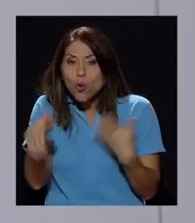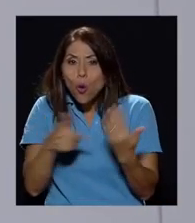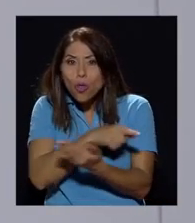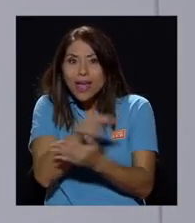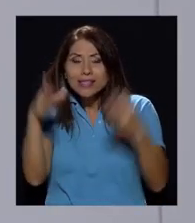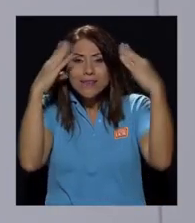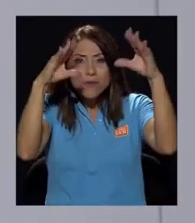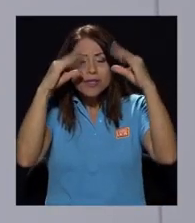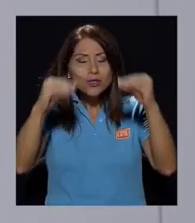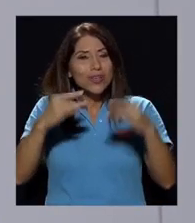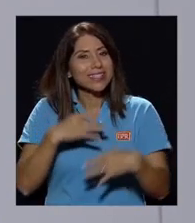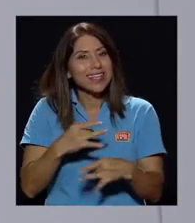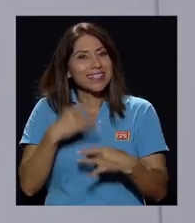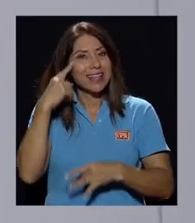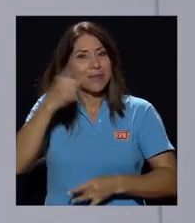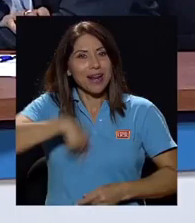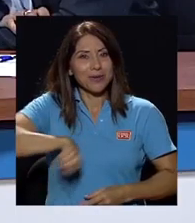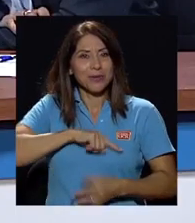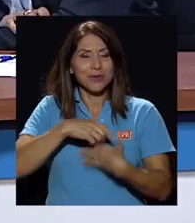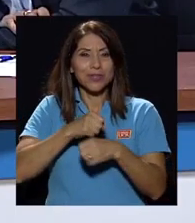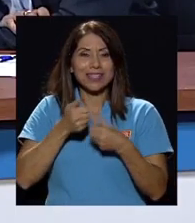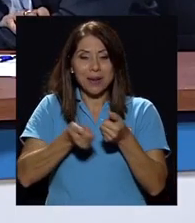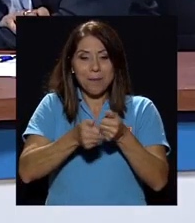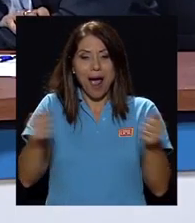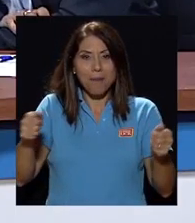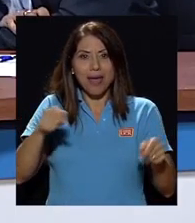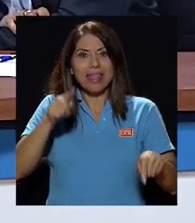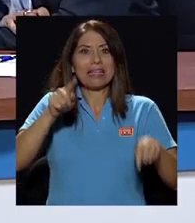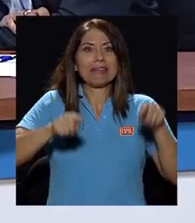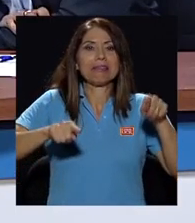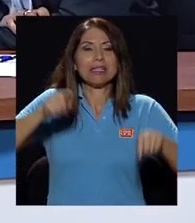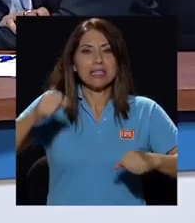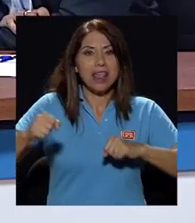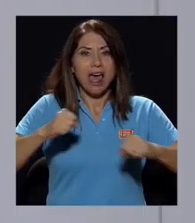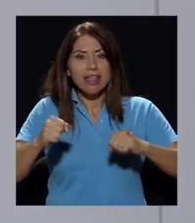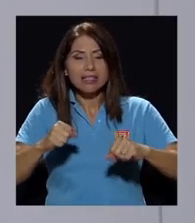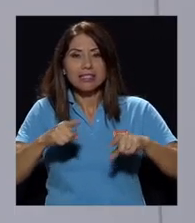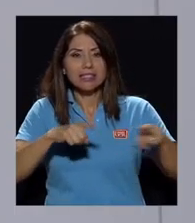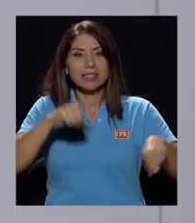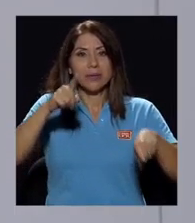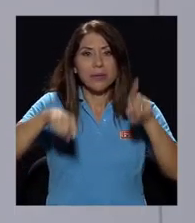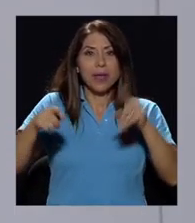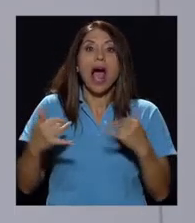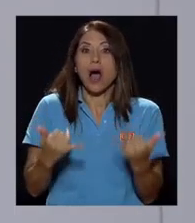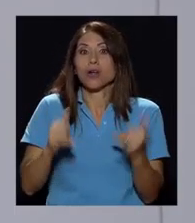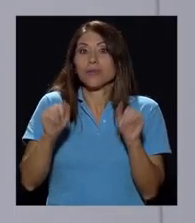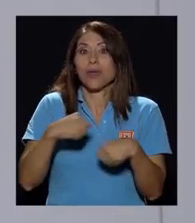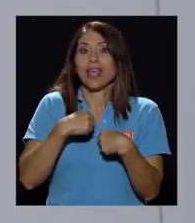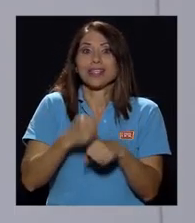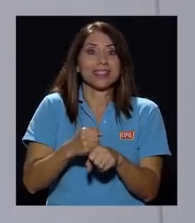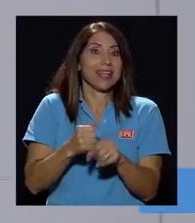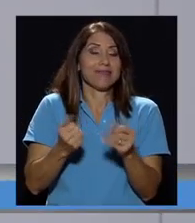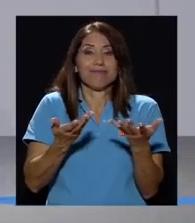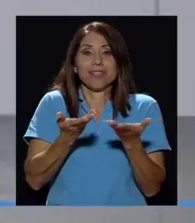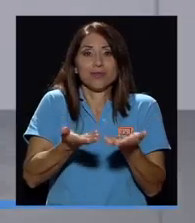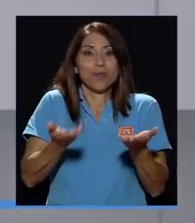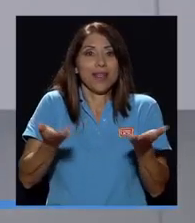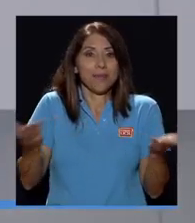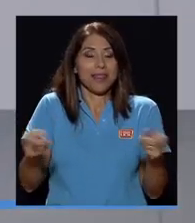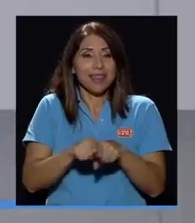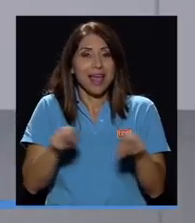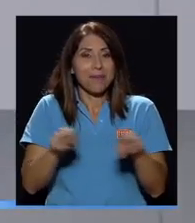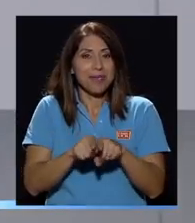hacer los mapas de intensidades que deberá hacer antes o hasta ahora se hacen se pueden hacer instrumentalmente también de todos los aparatos que tenemos en el país